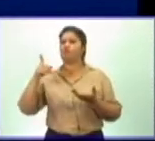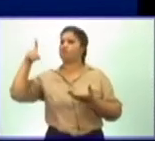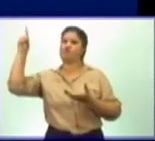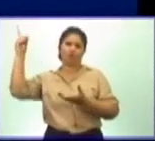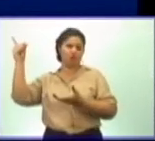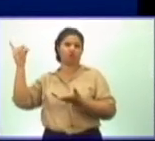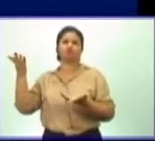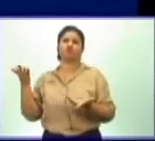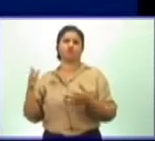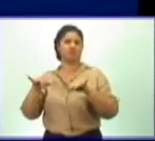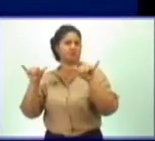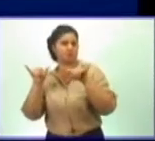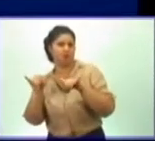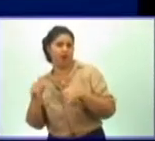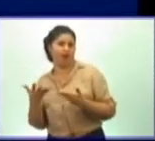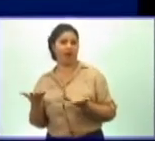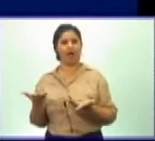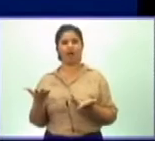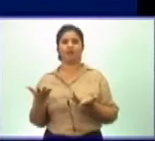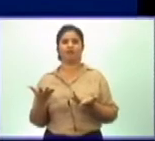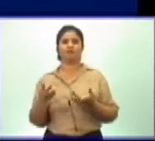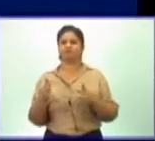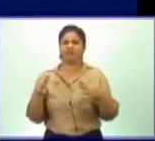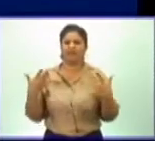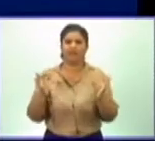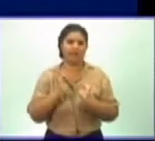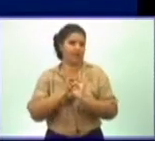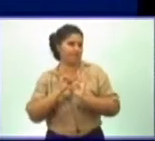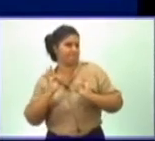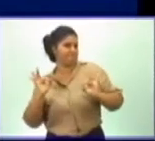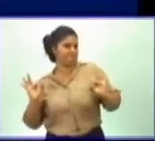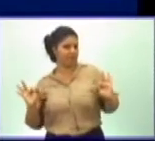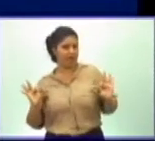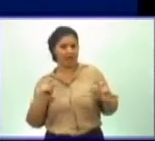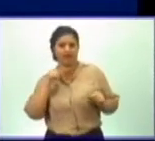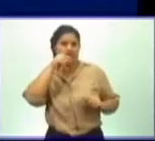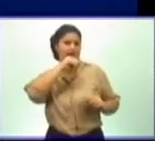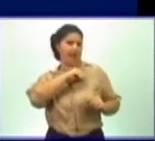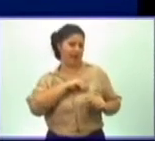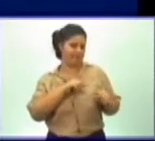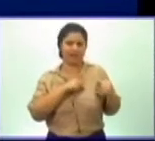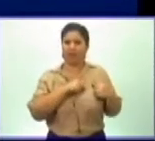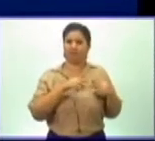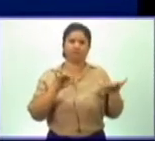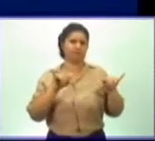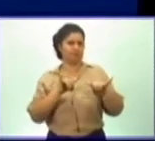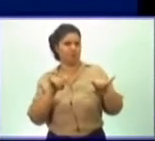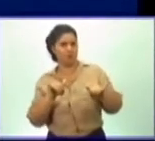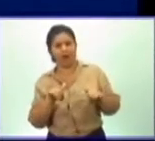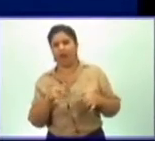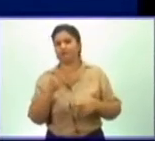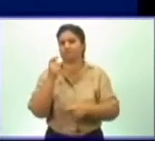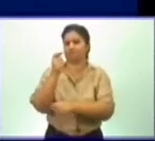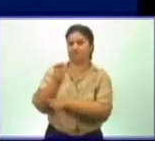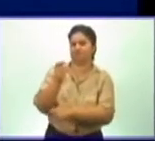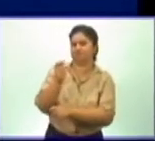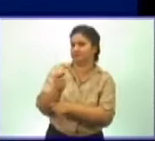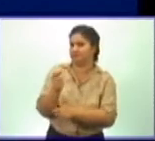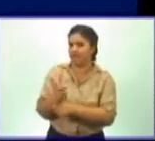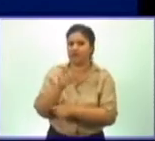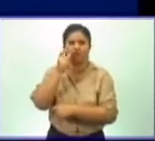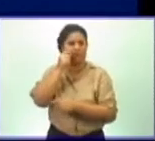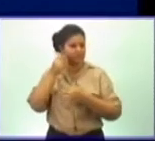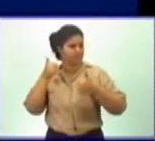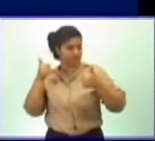para limpiar las almas, para corregir defectos, para enseñarlos a convivir. Les doy unos segundos para